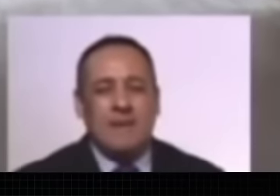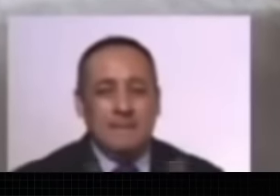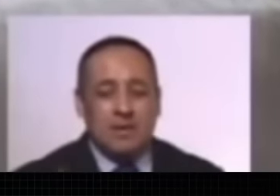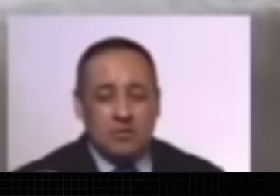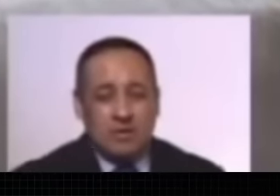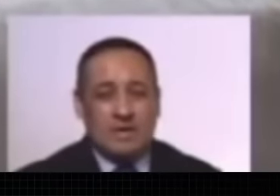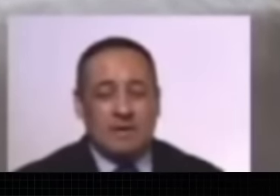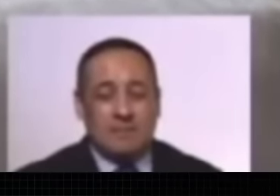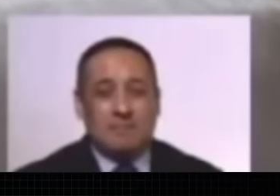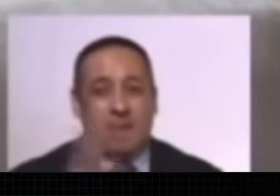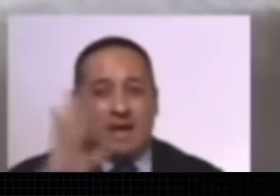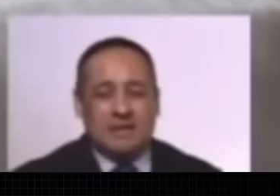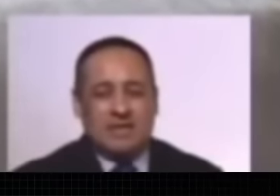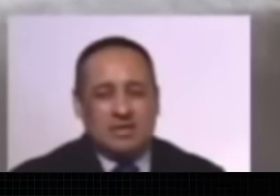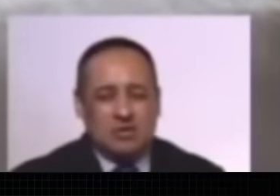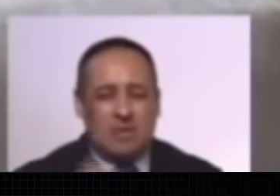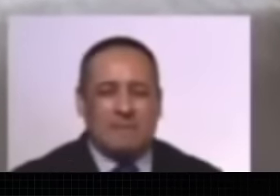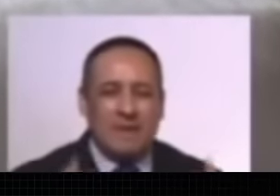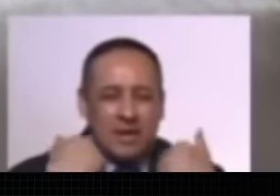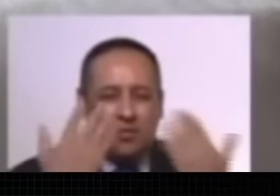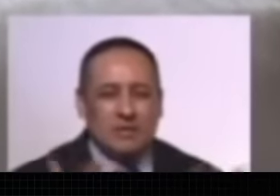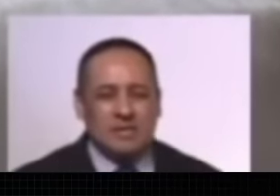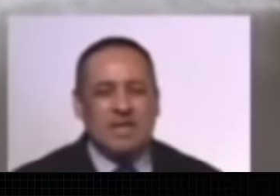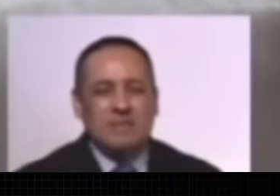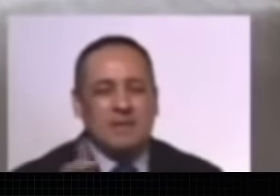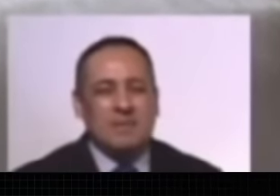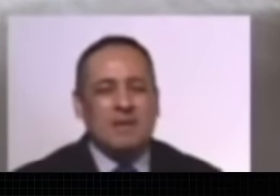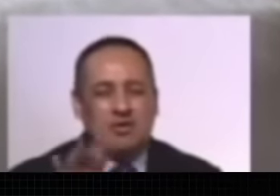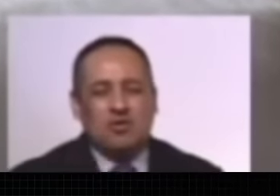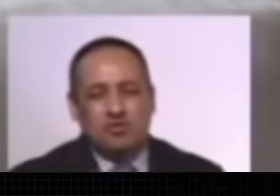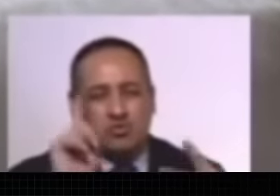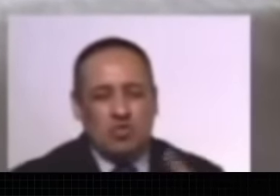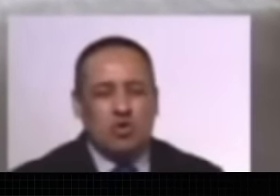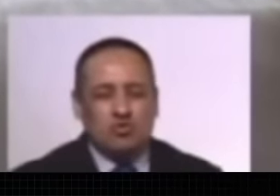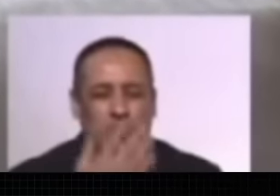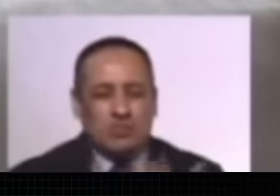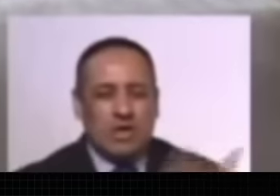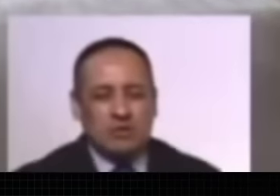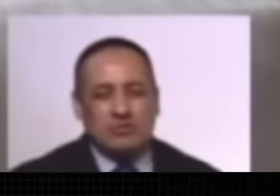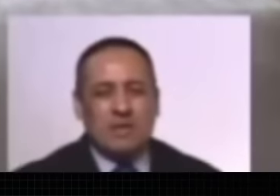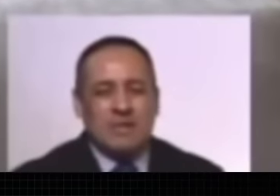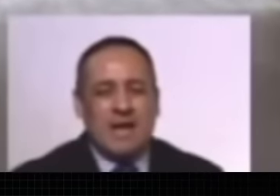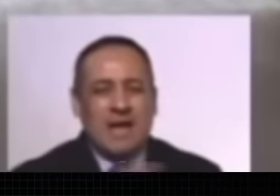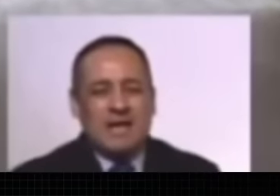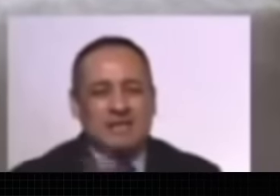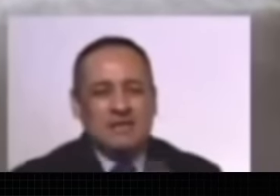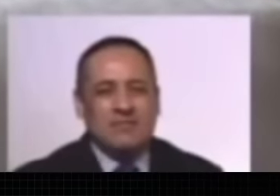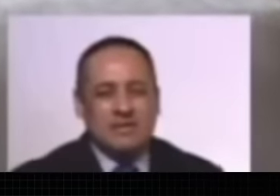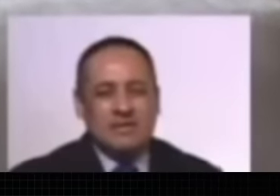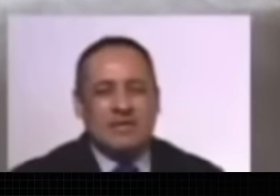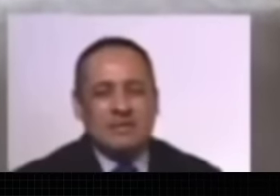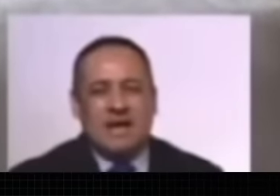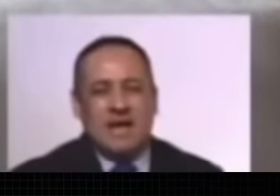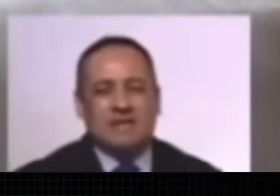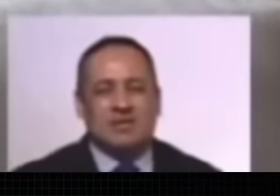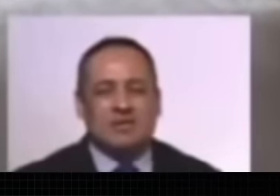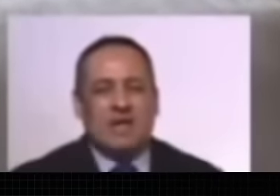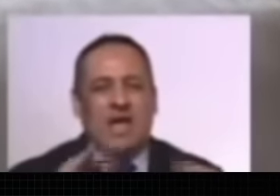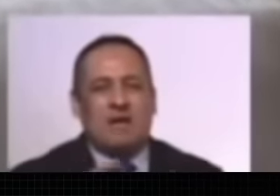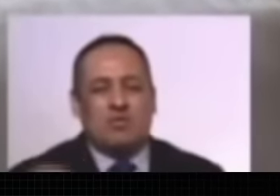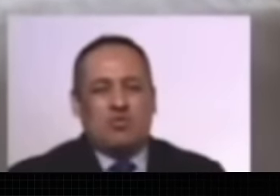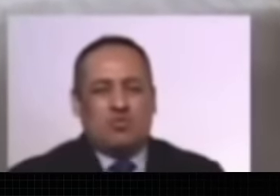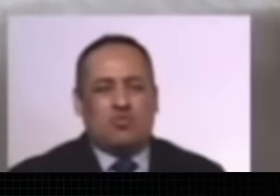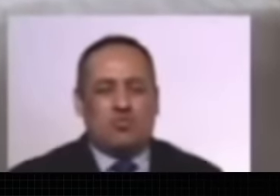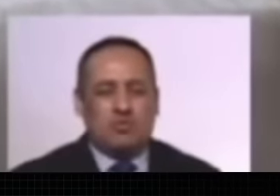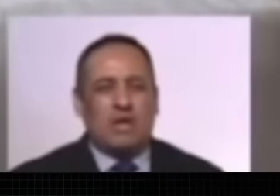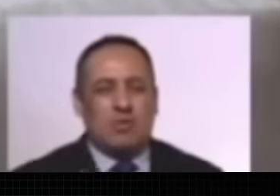en el colmo de la desfachatez emitió 2 comunicados en su defensa, haciendo de bufete de abogados